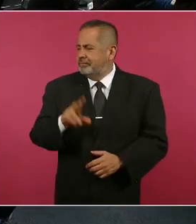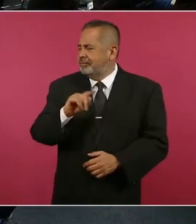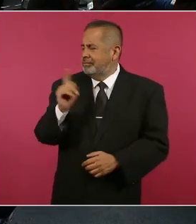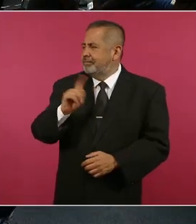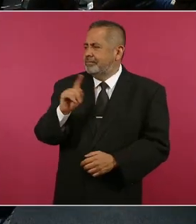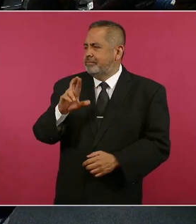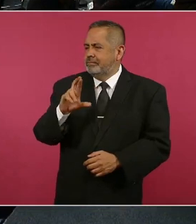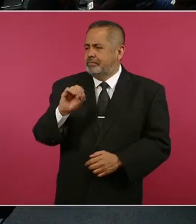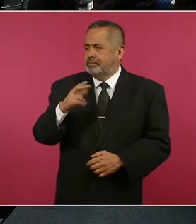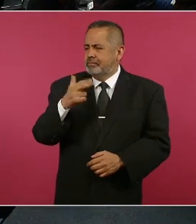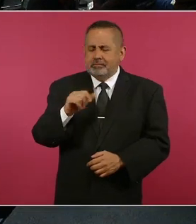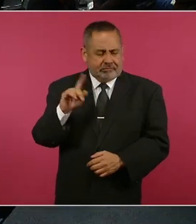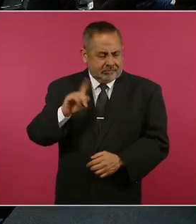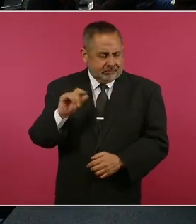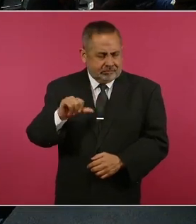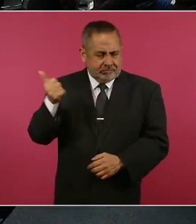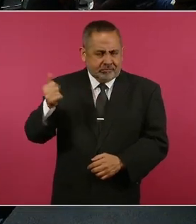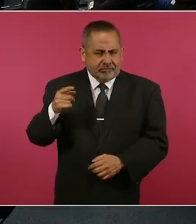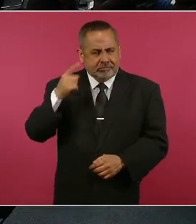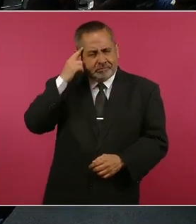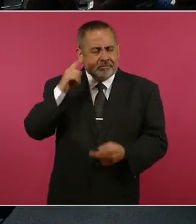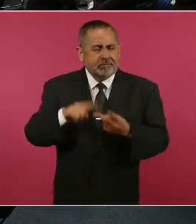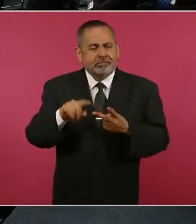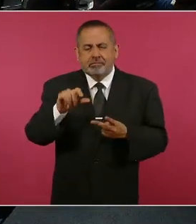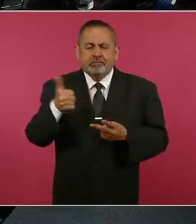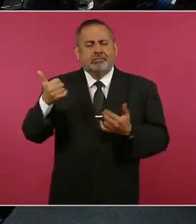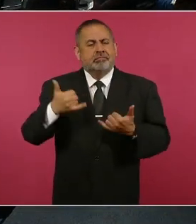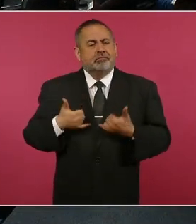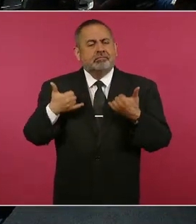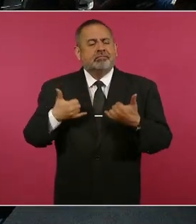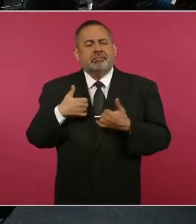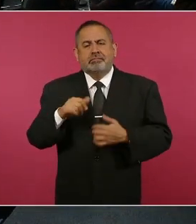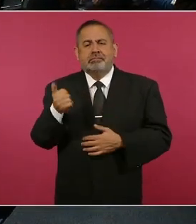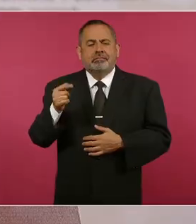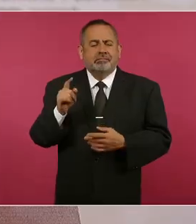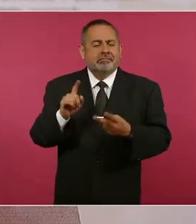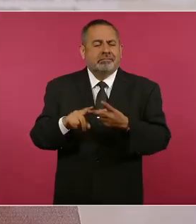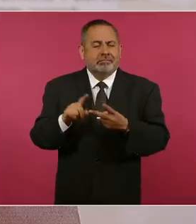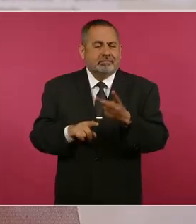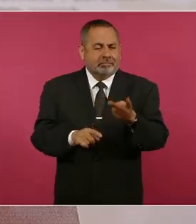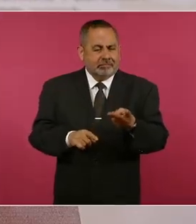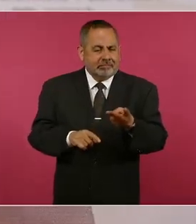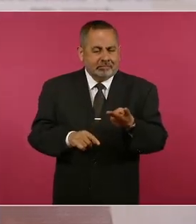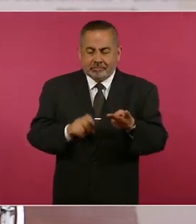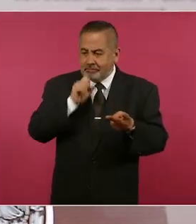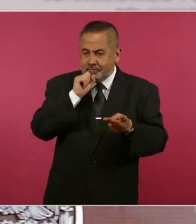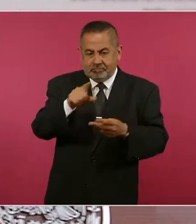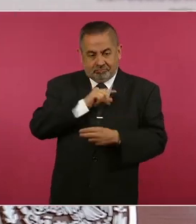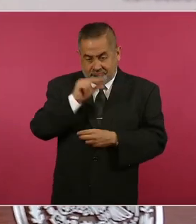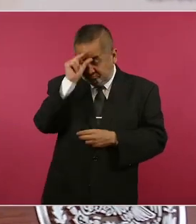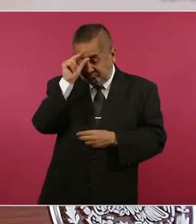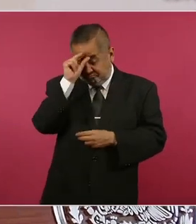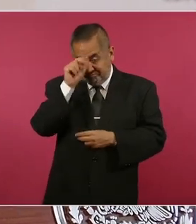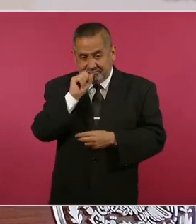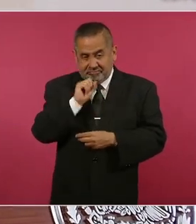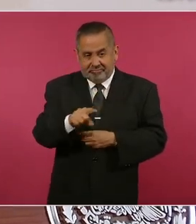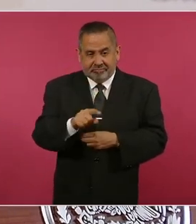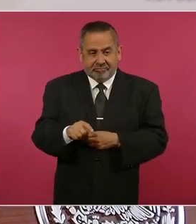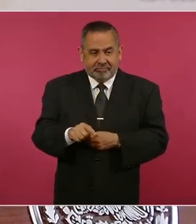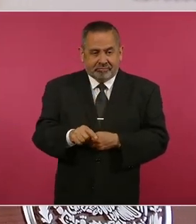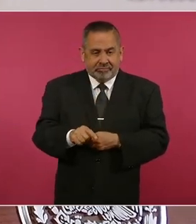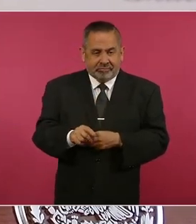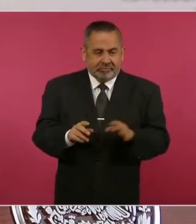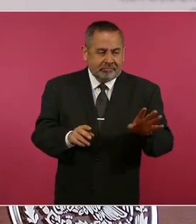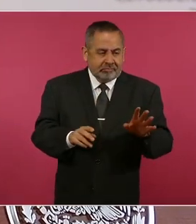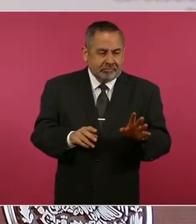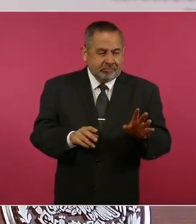Rocha. Yo creo que es otro joven que es también muy inteligente. No le vaya a